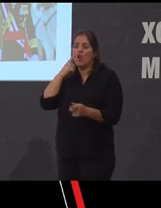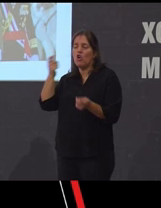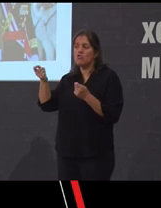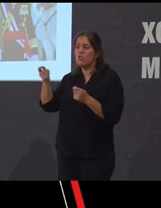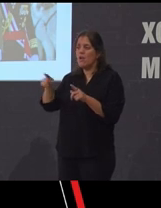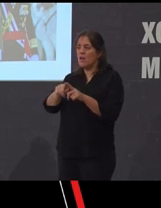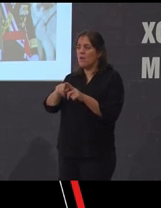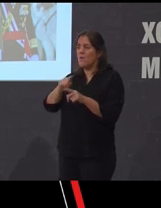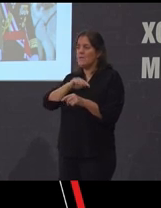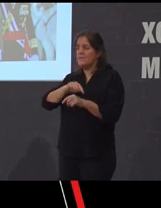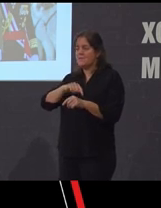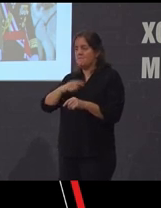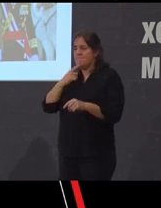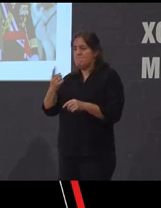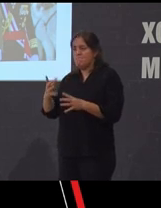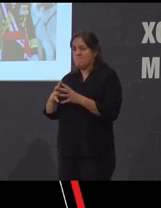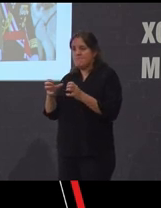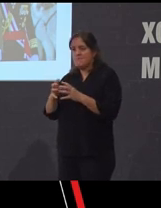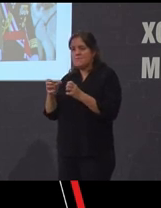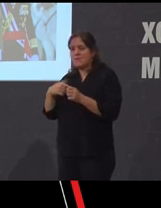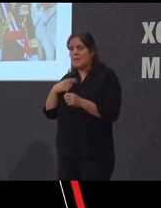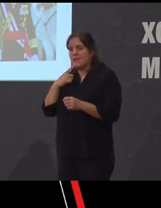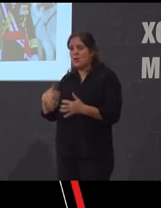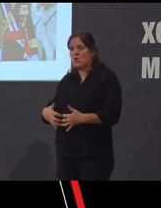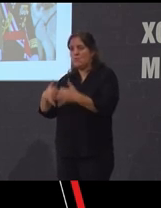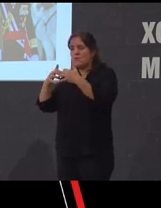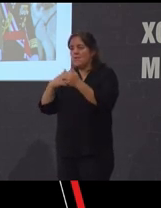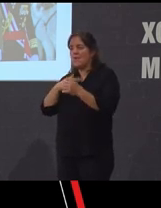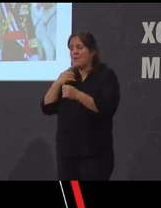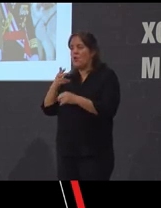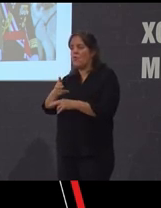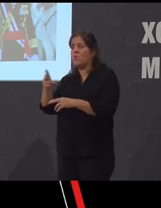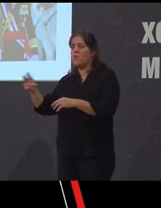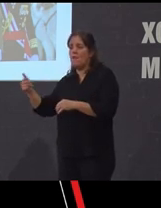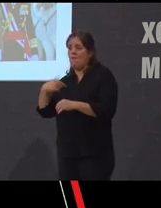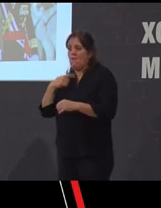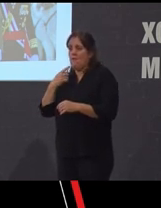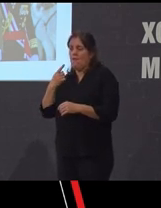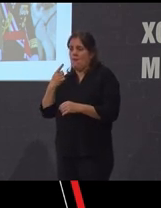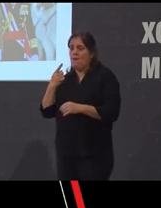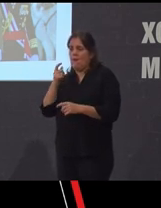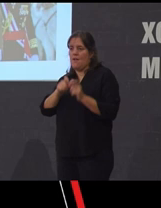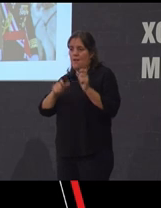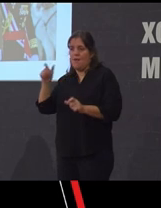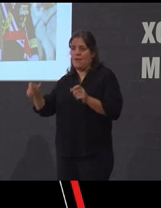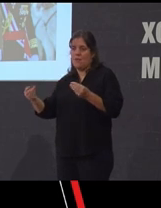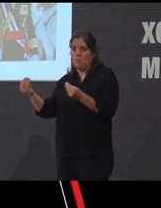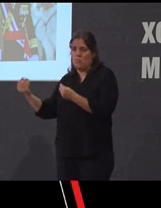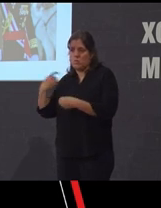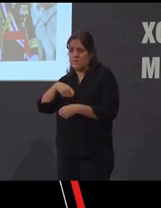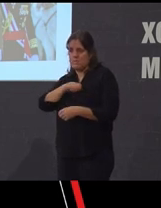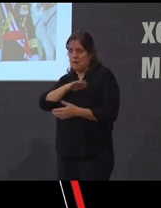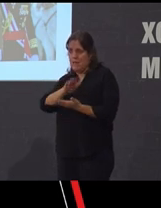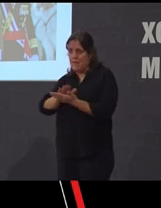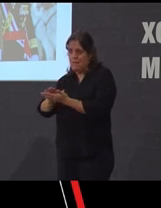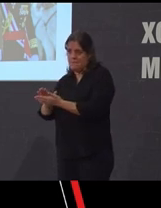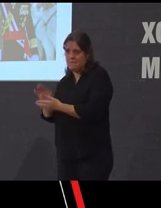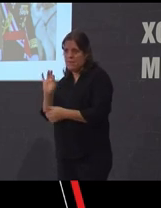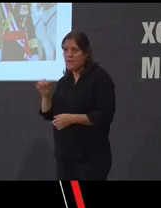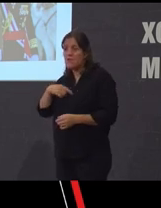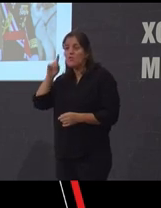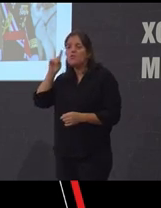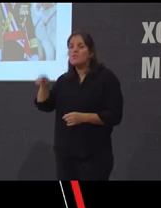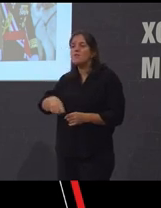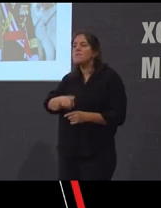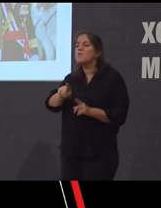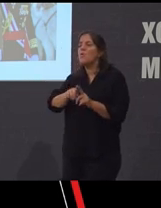golpista dos que queren fusilar a media España. Non sei se ten vontade de facelo, ademais, se ten